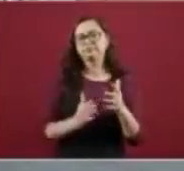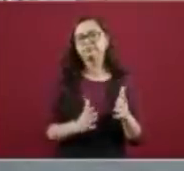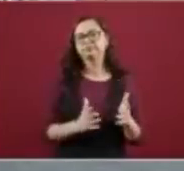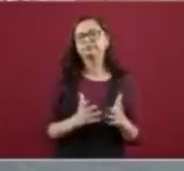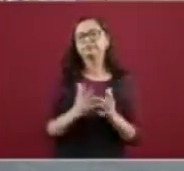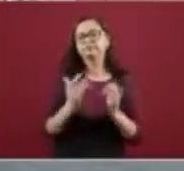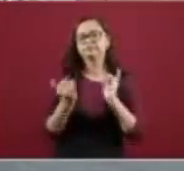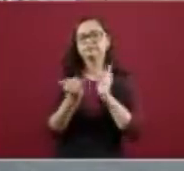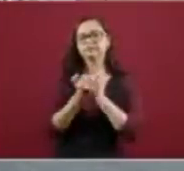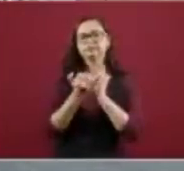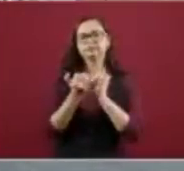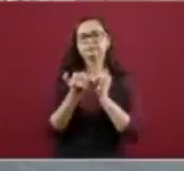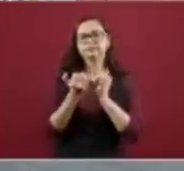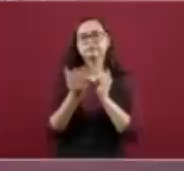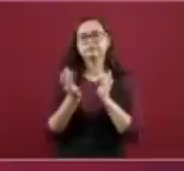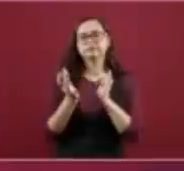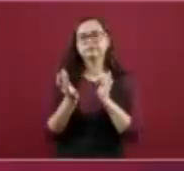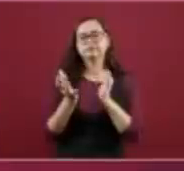quienes